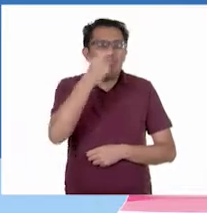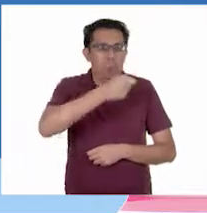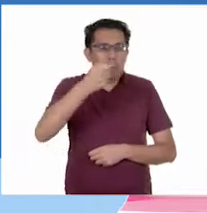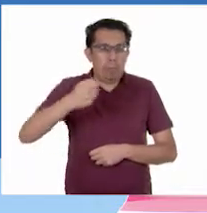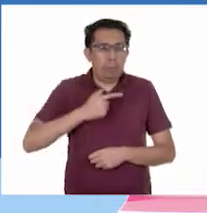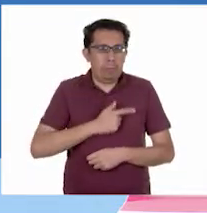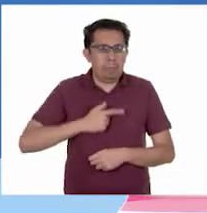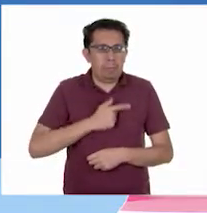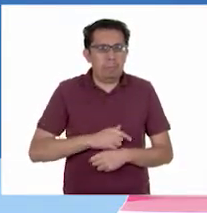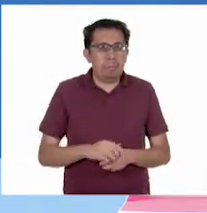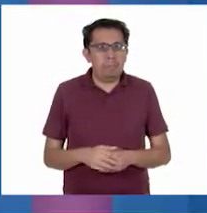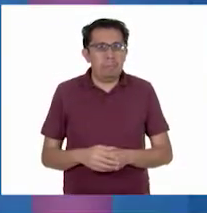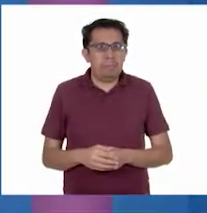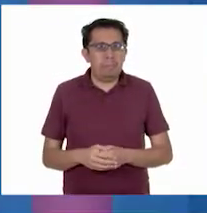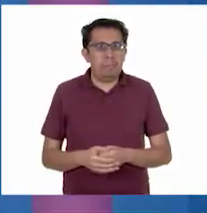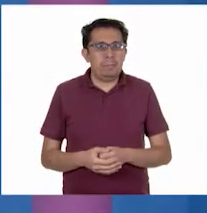saludarlos.